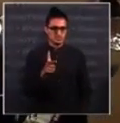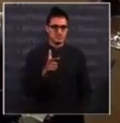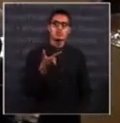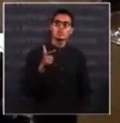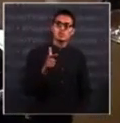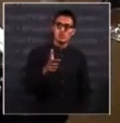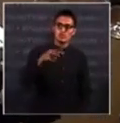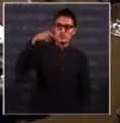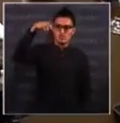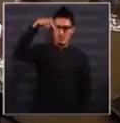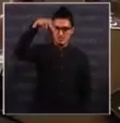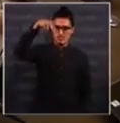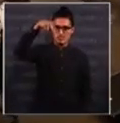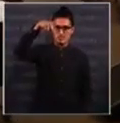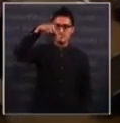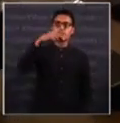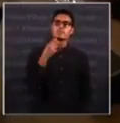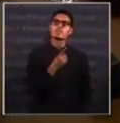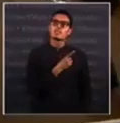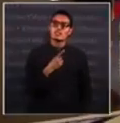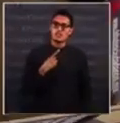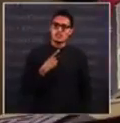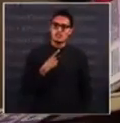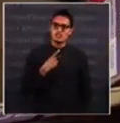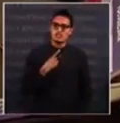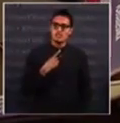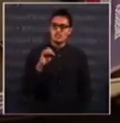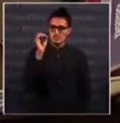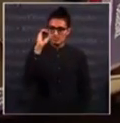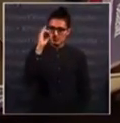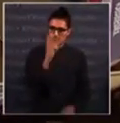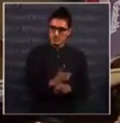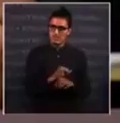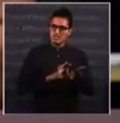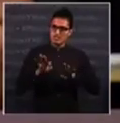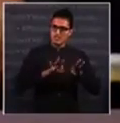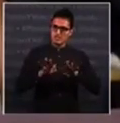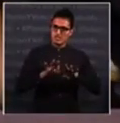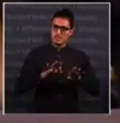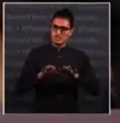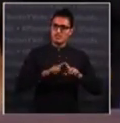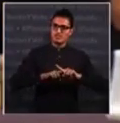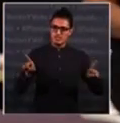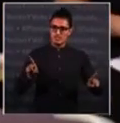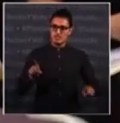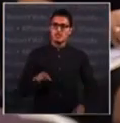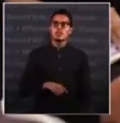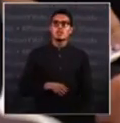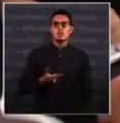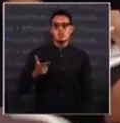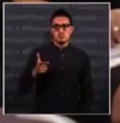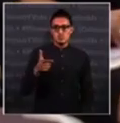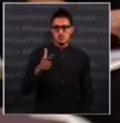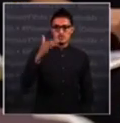noreste, que requiere de una oportunidad de trabajo y empleo diferente. El Guanajuato del